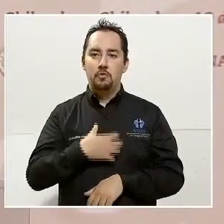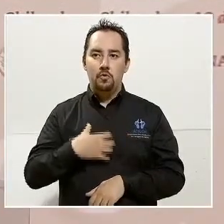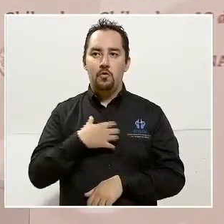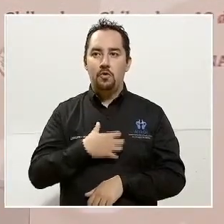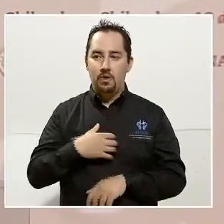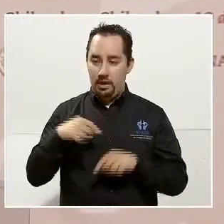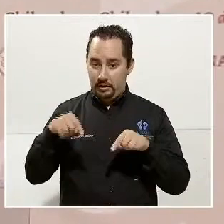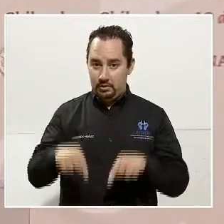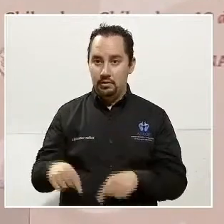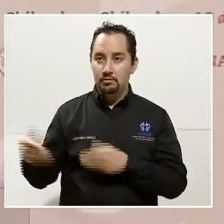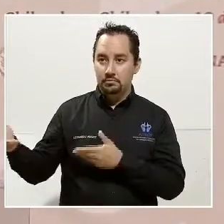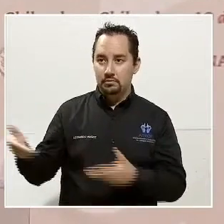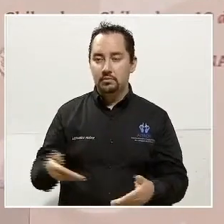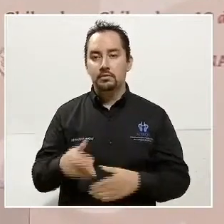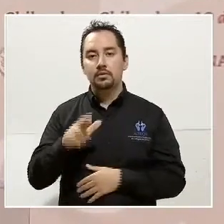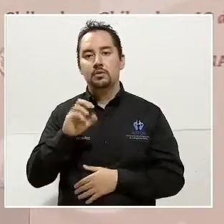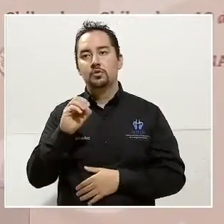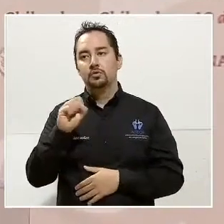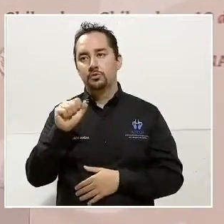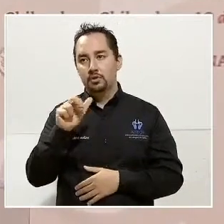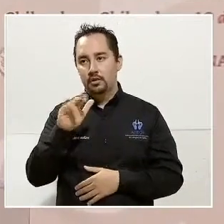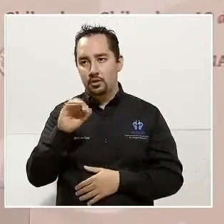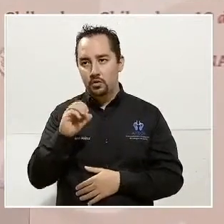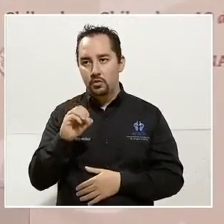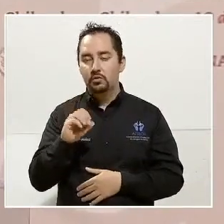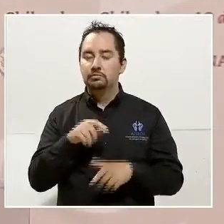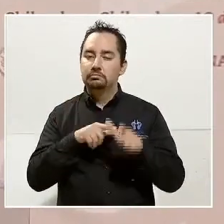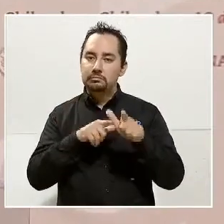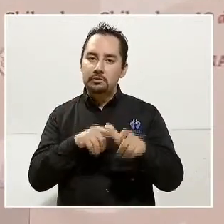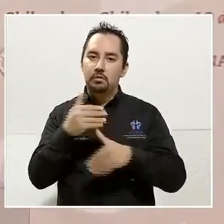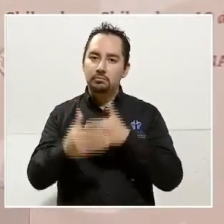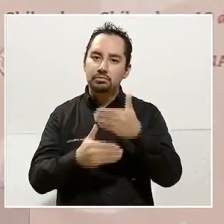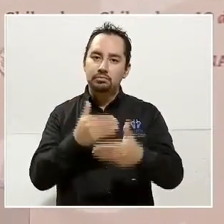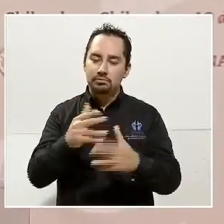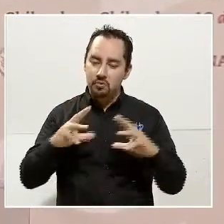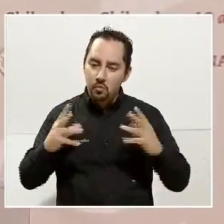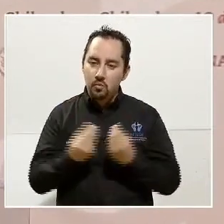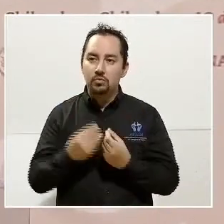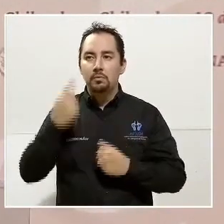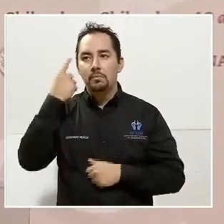aquí Rosario y que entre todos sigamos avanzando